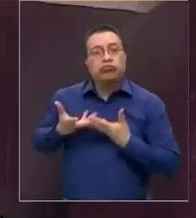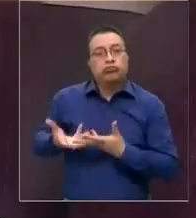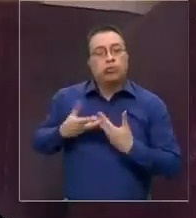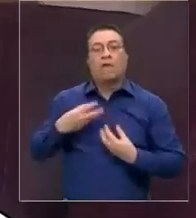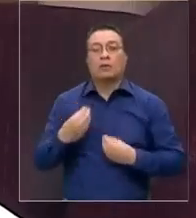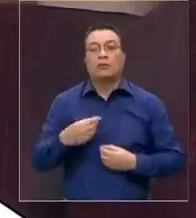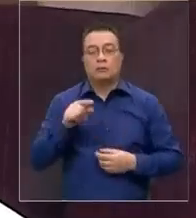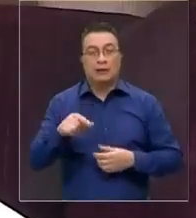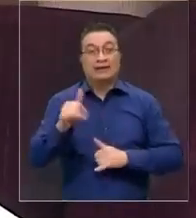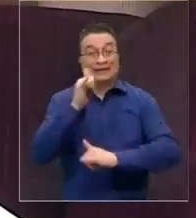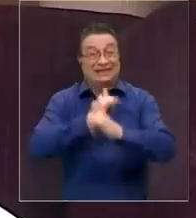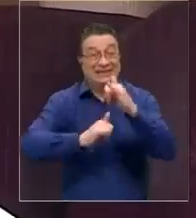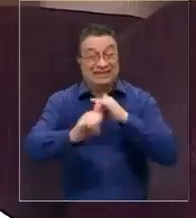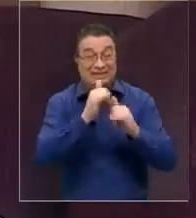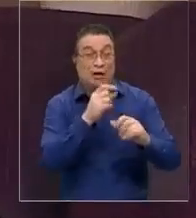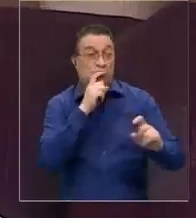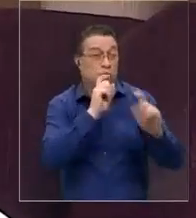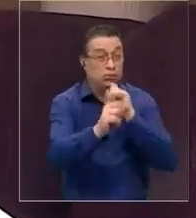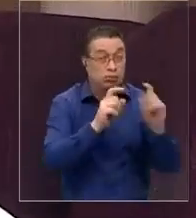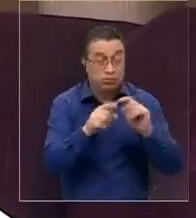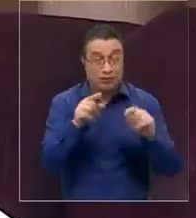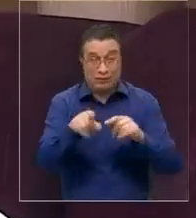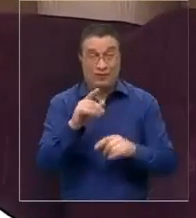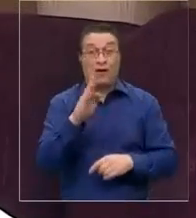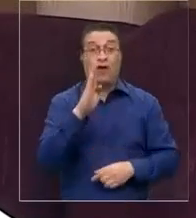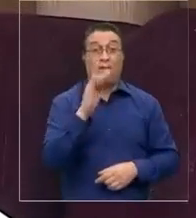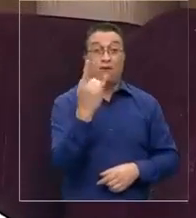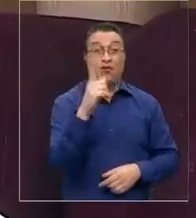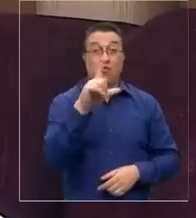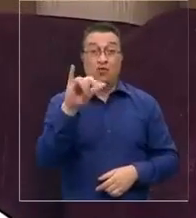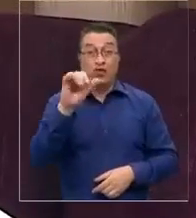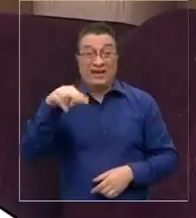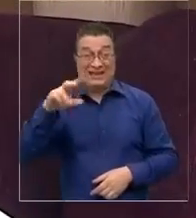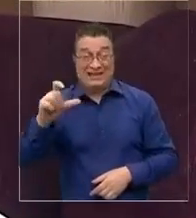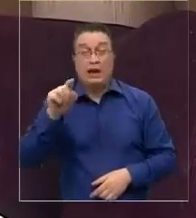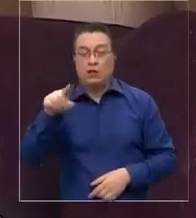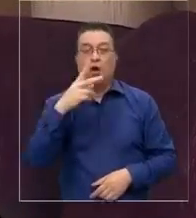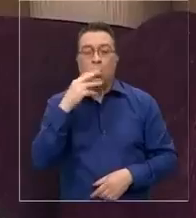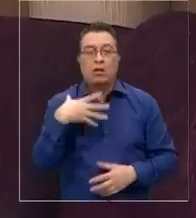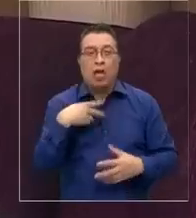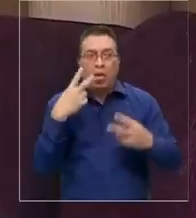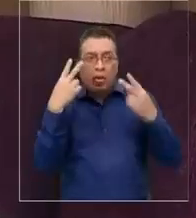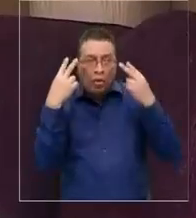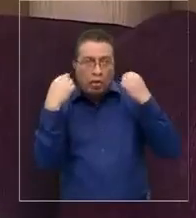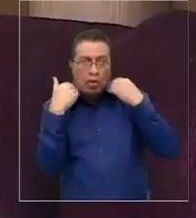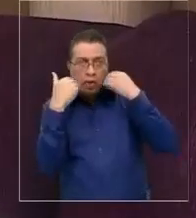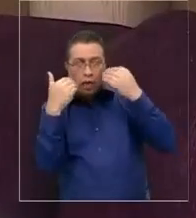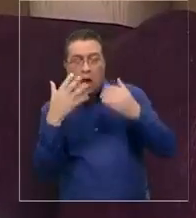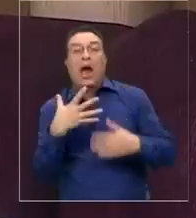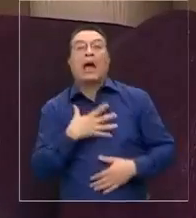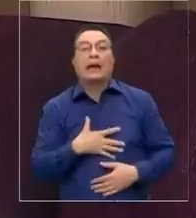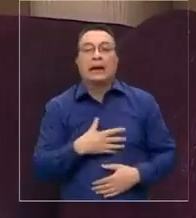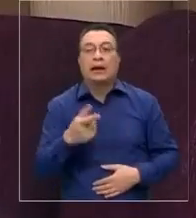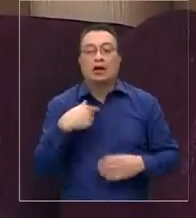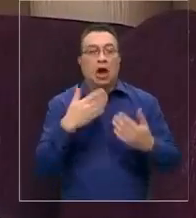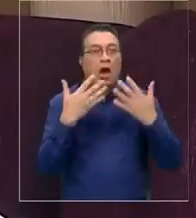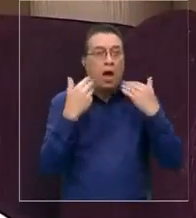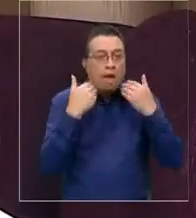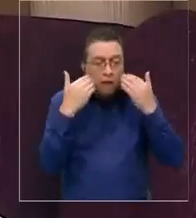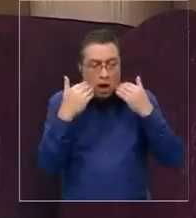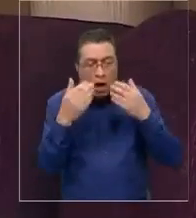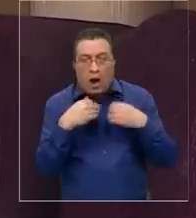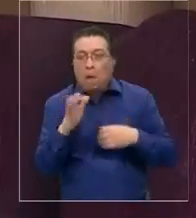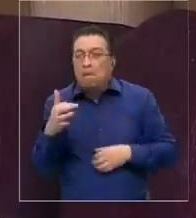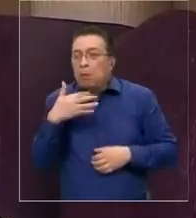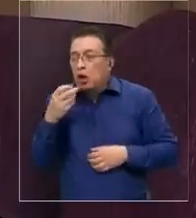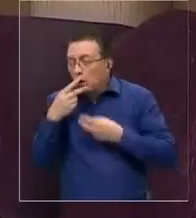de ciberviolencia o ciberbullying, como los que vivió su hija, buscan generar humillación. Y cuando una persona se siente humillada, no quiere compartir la razón